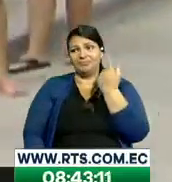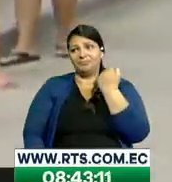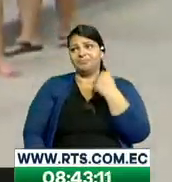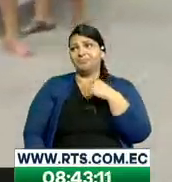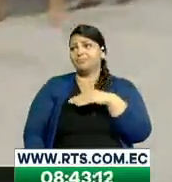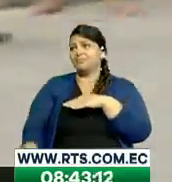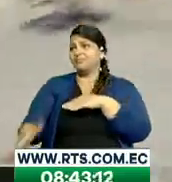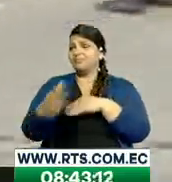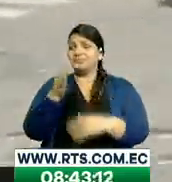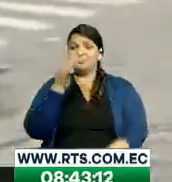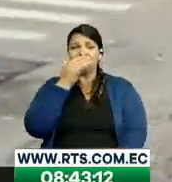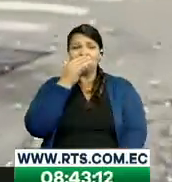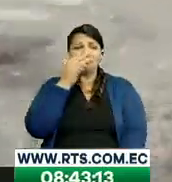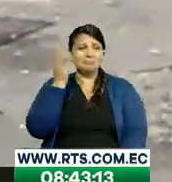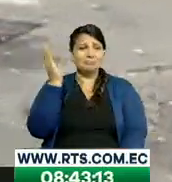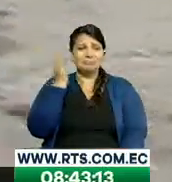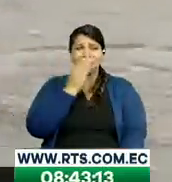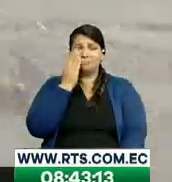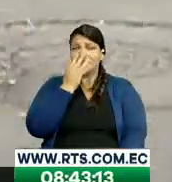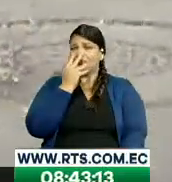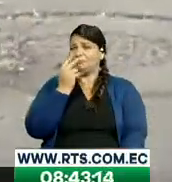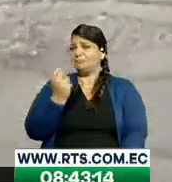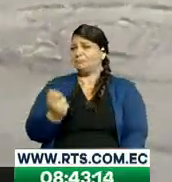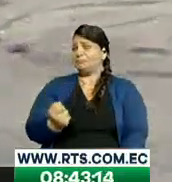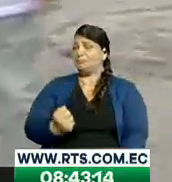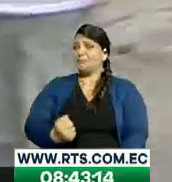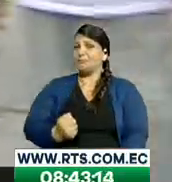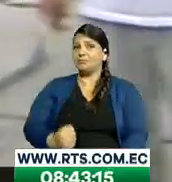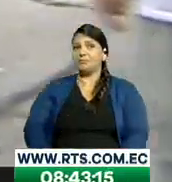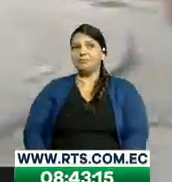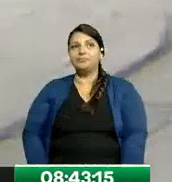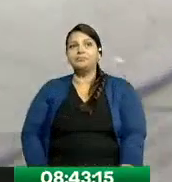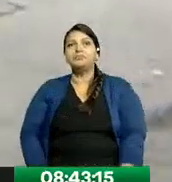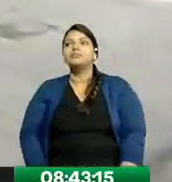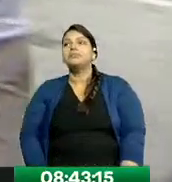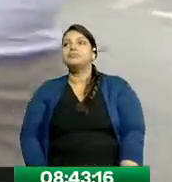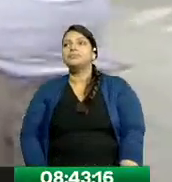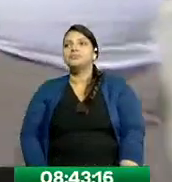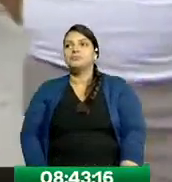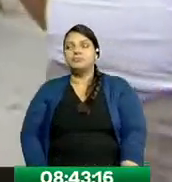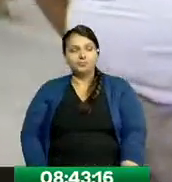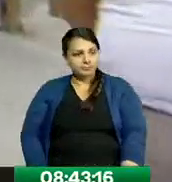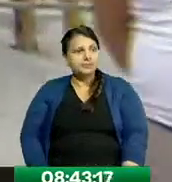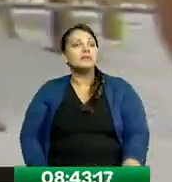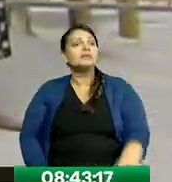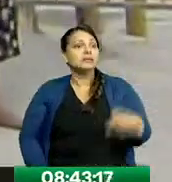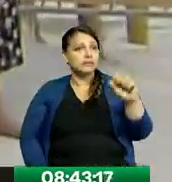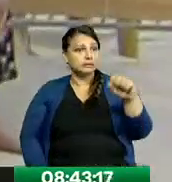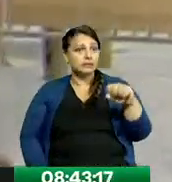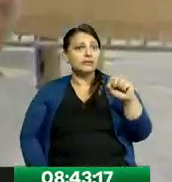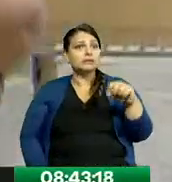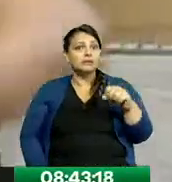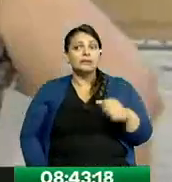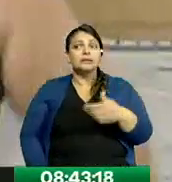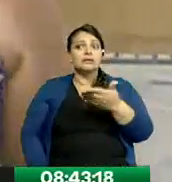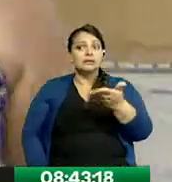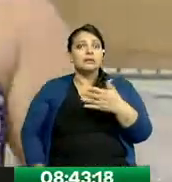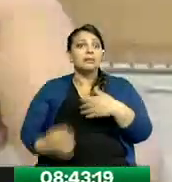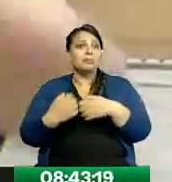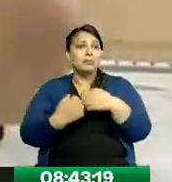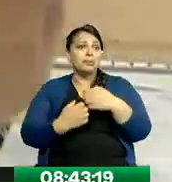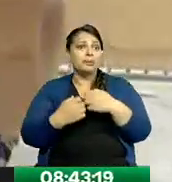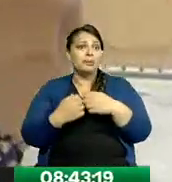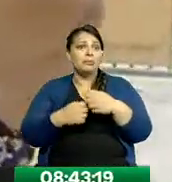aguantan este inconveniente, querida doñita. Así es, estimada amiga. Nosotros estamos expuestas a todas estas adversidades que